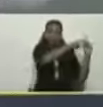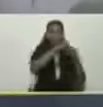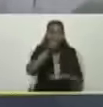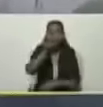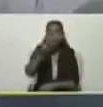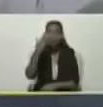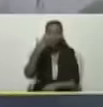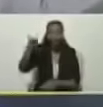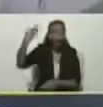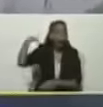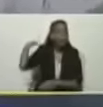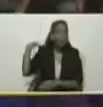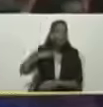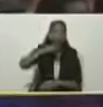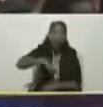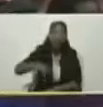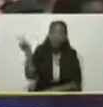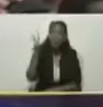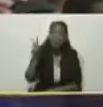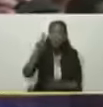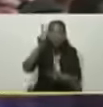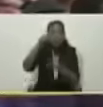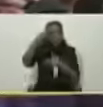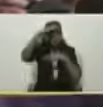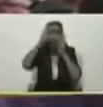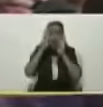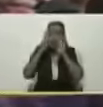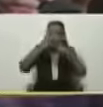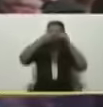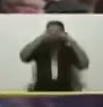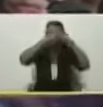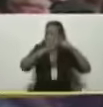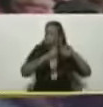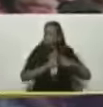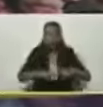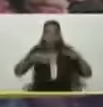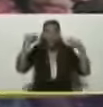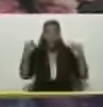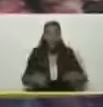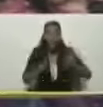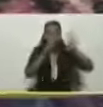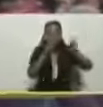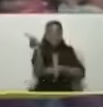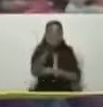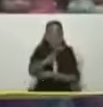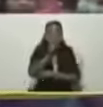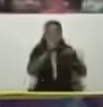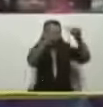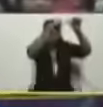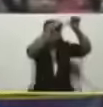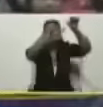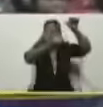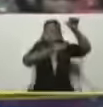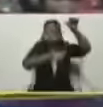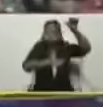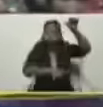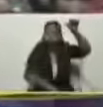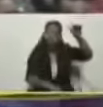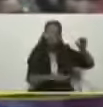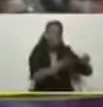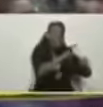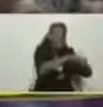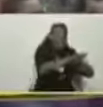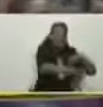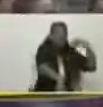Nunca habíamos tenido un registro tan inclusivo, tan abarcante y